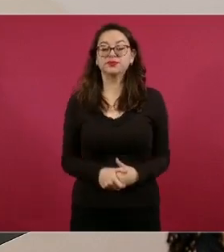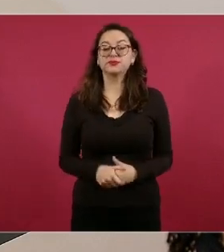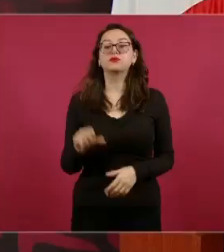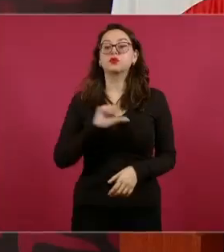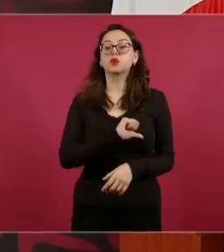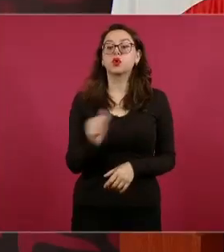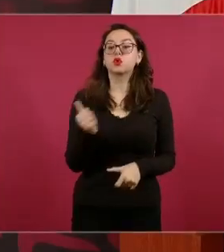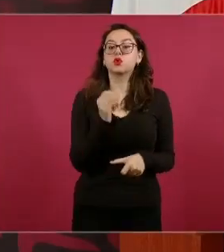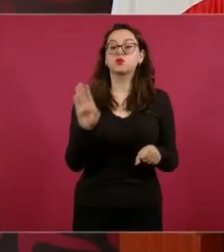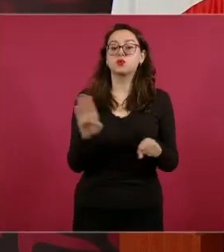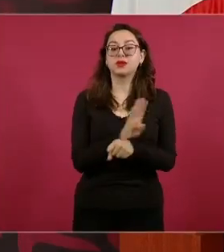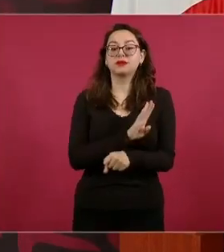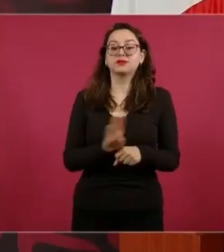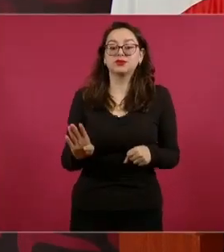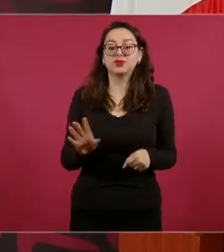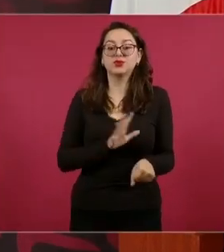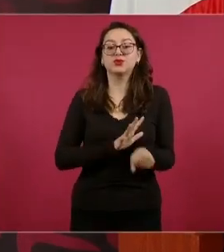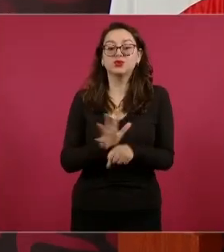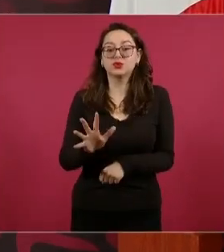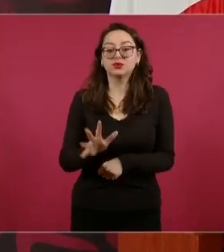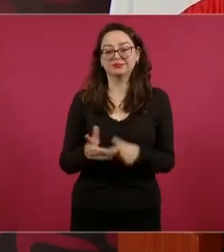Bueno, el turismo,